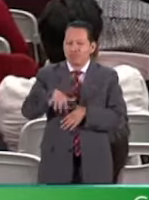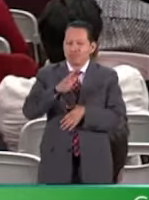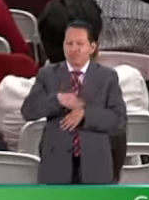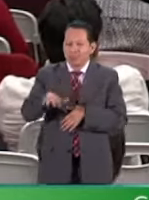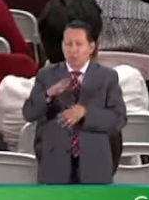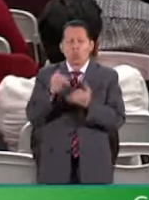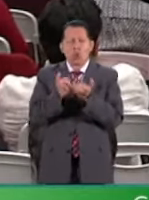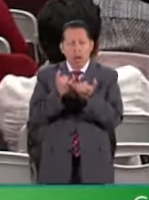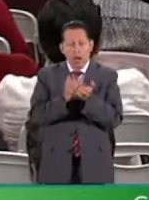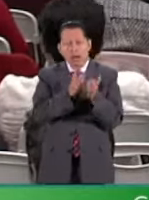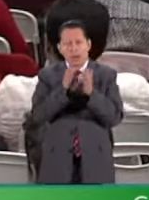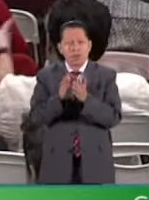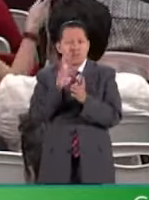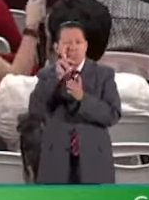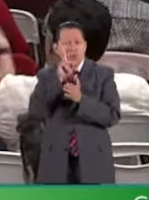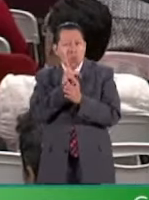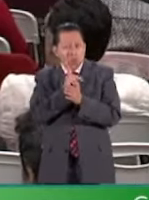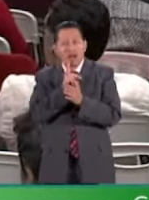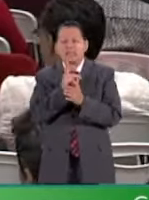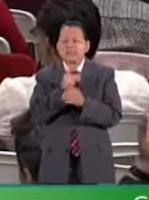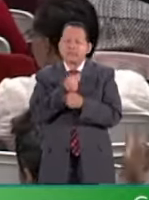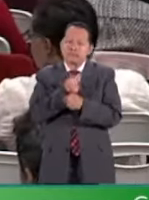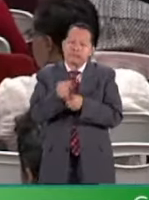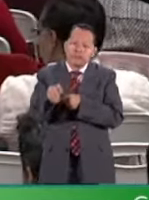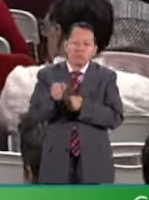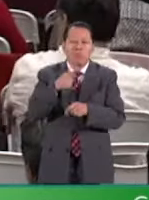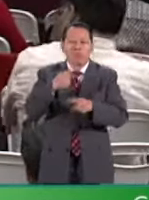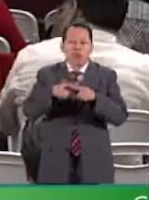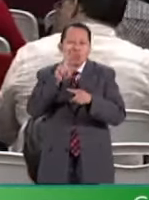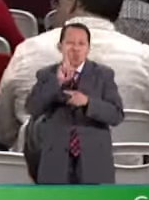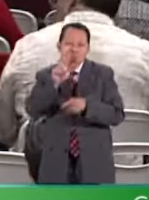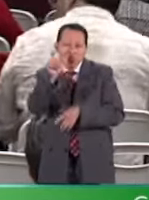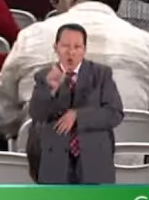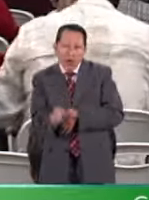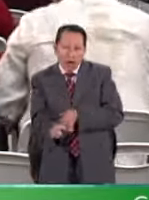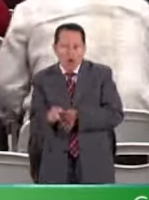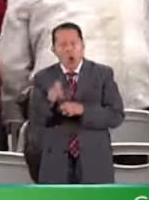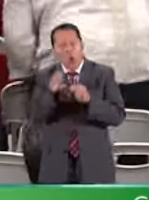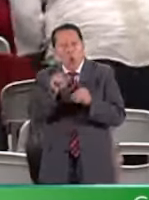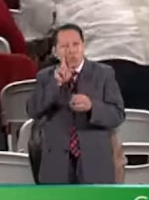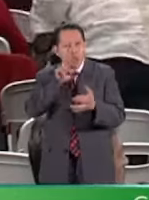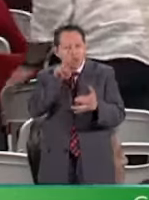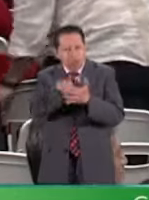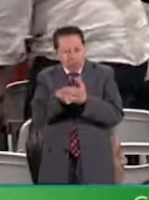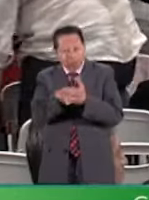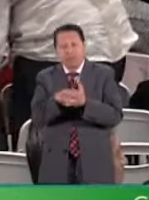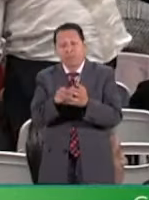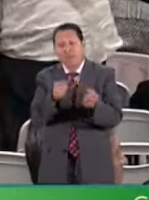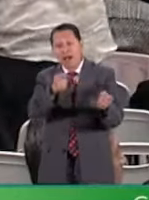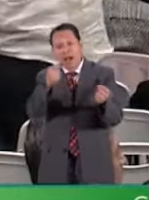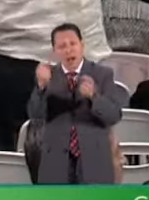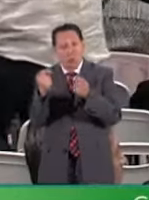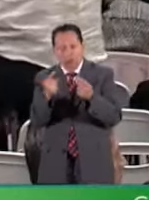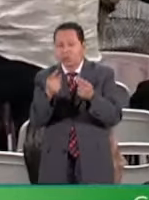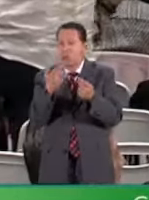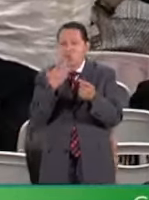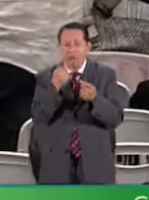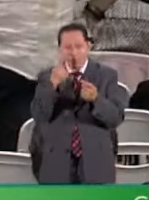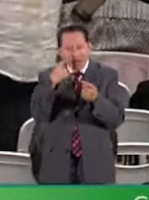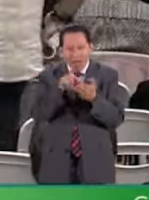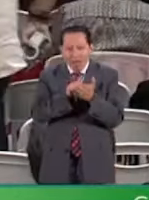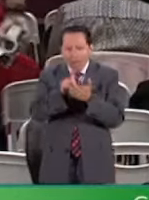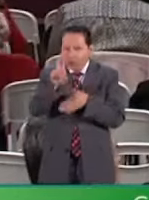mujeres Víctimas de violencia de género y inicia Para quienes no alcanzan su derecho a la verdad ni a la reparación ni a la